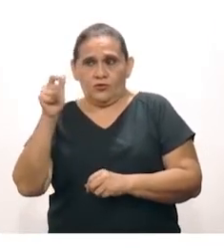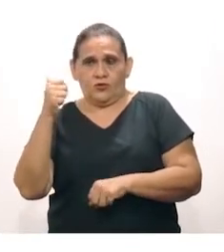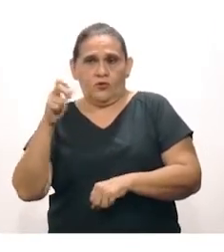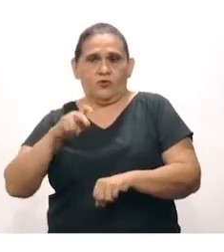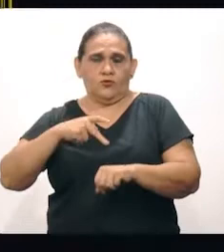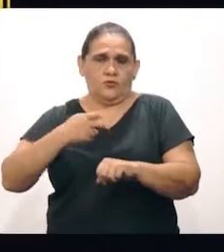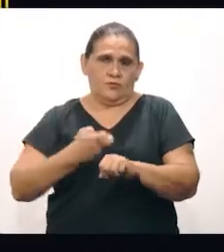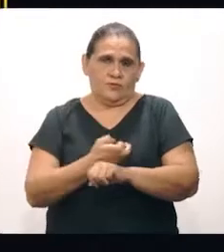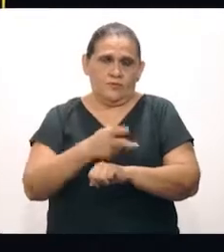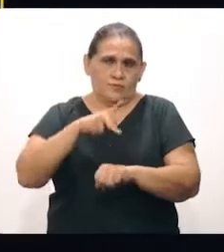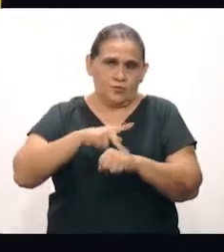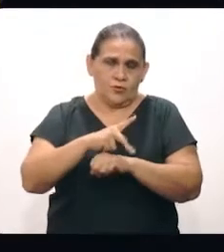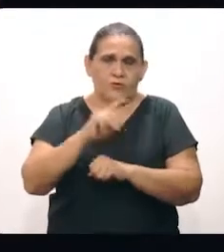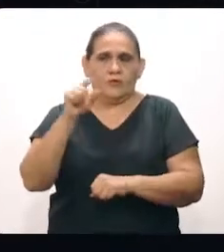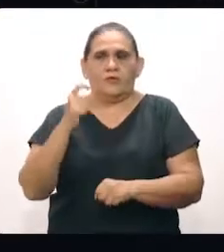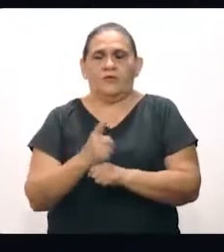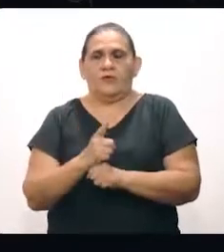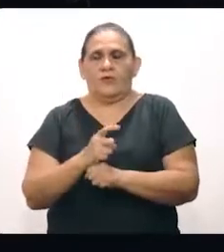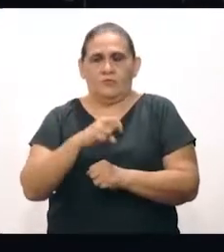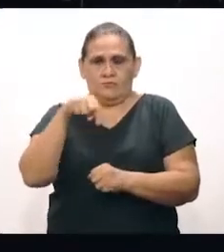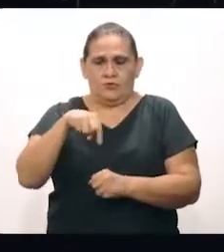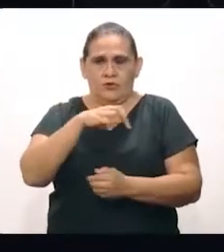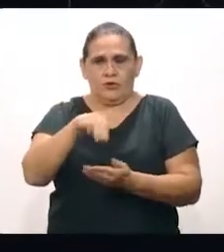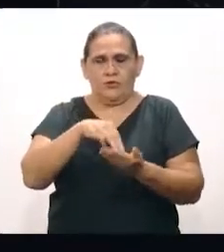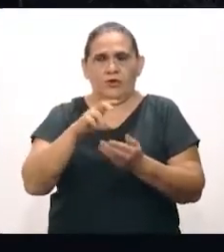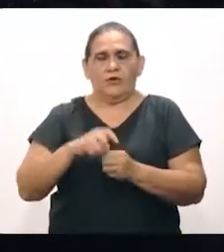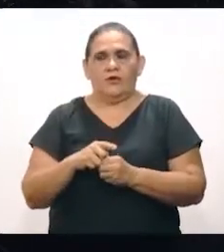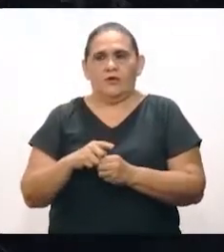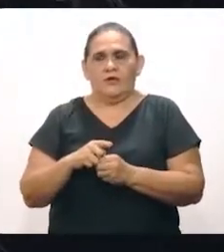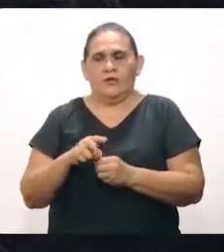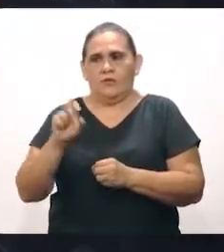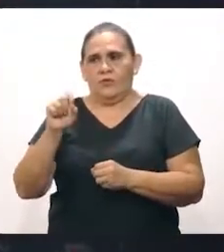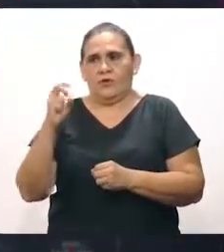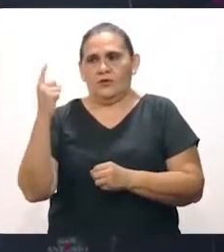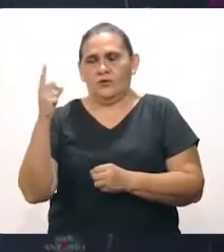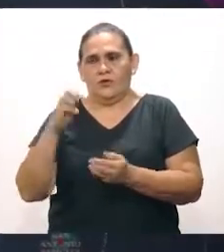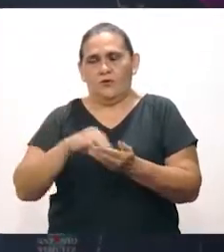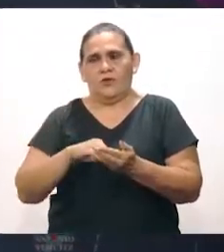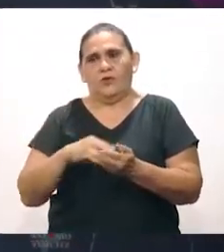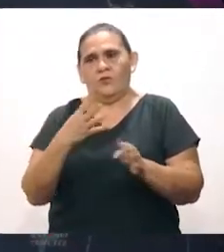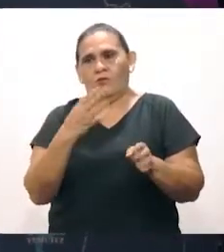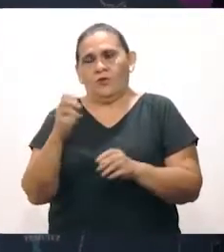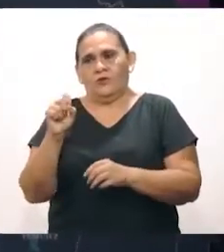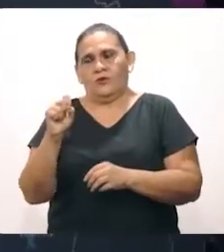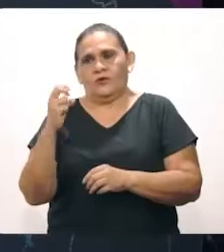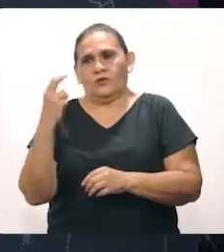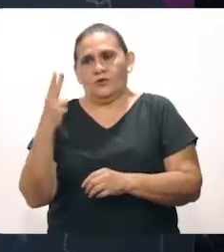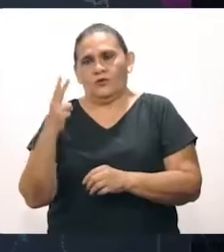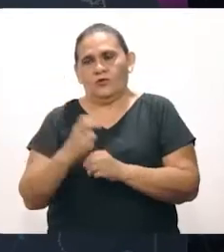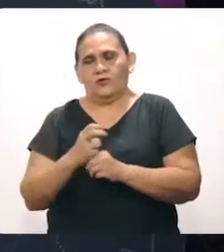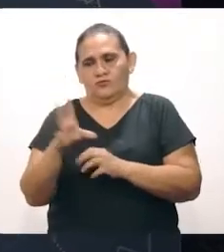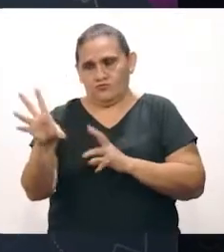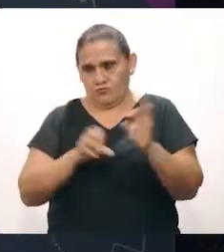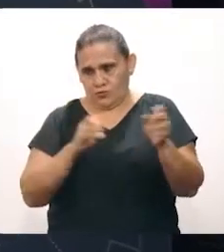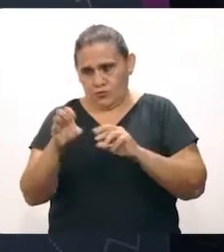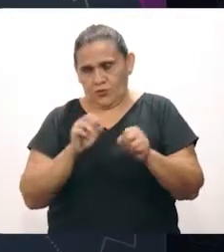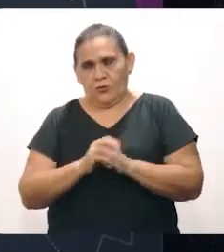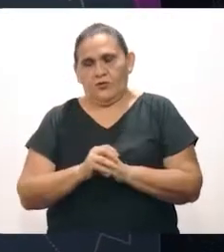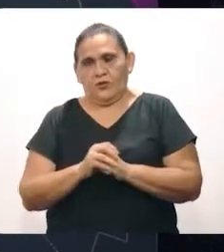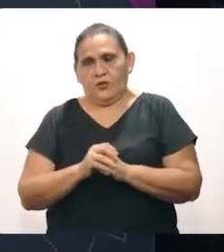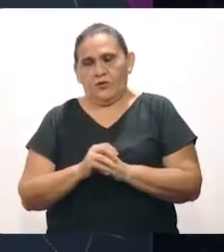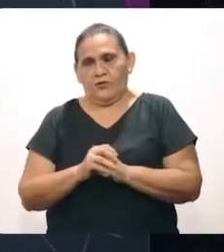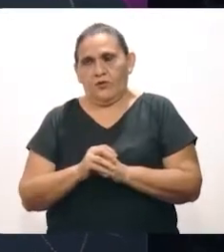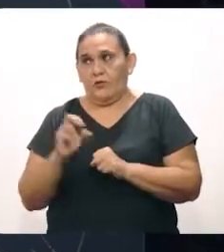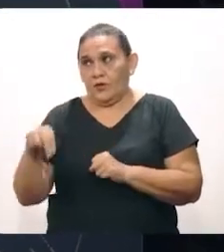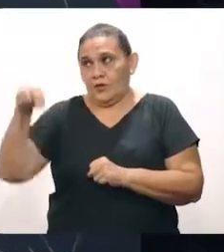u otro estado. Específicamente en Mérida se han diagnosticado 21.462 personas contagiadas de coronavirus, que